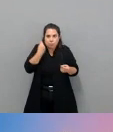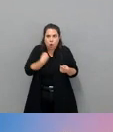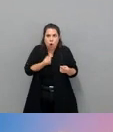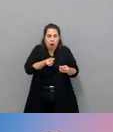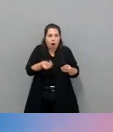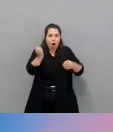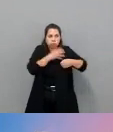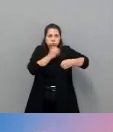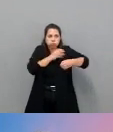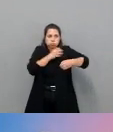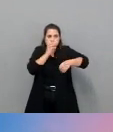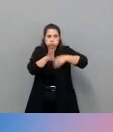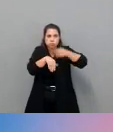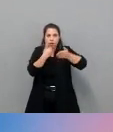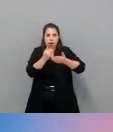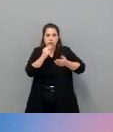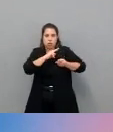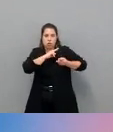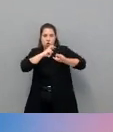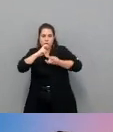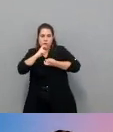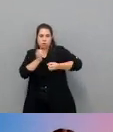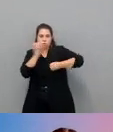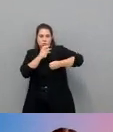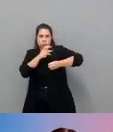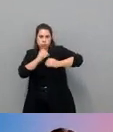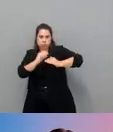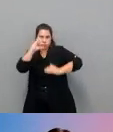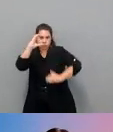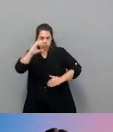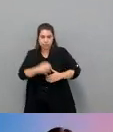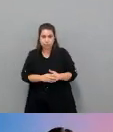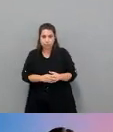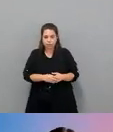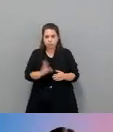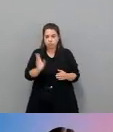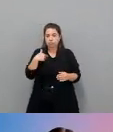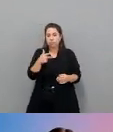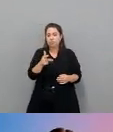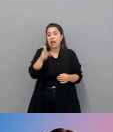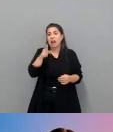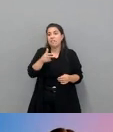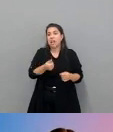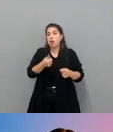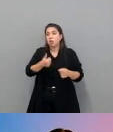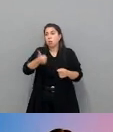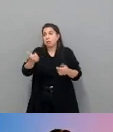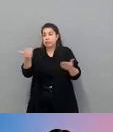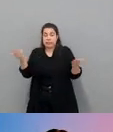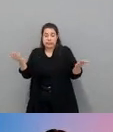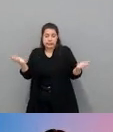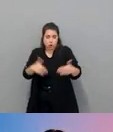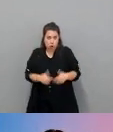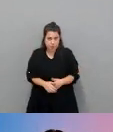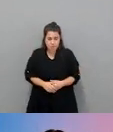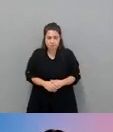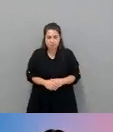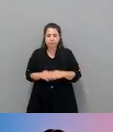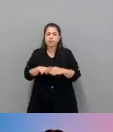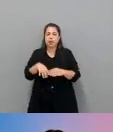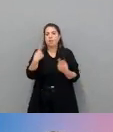ya he cotizado o con lo que cotice más adelante, ¿vale? No me da derecho a muchas más otras cosas, ¿vale? También